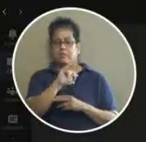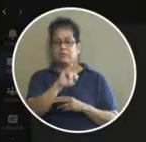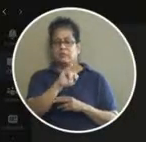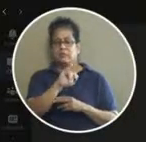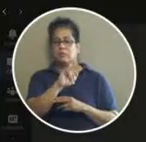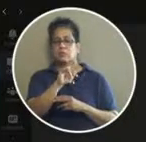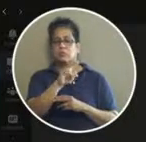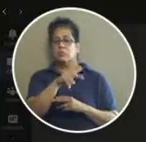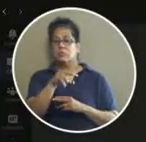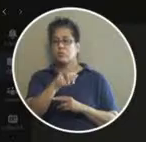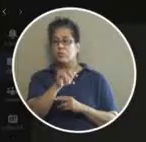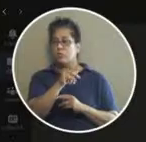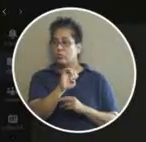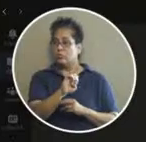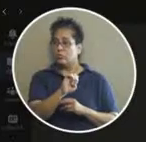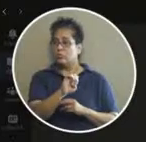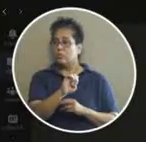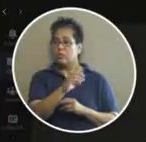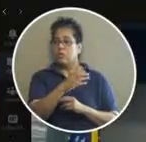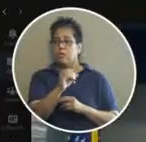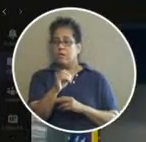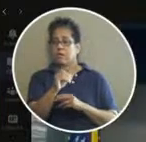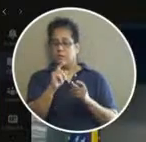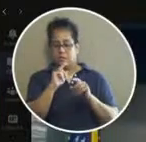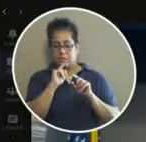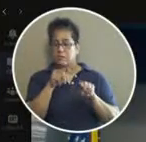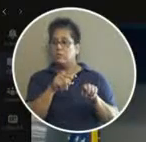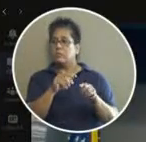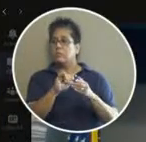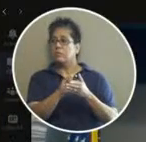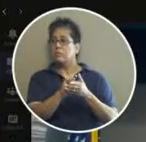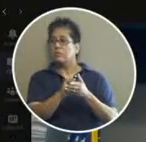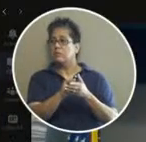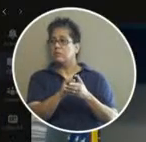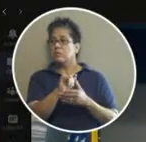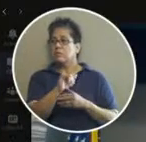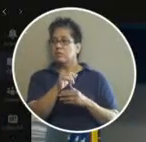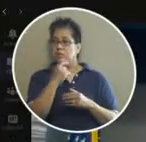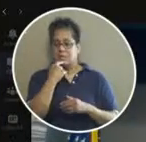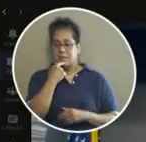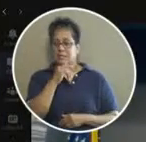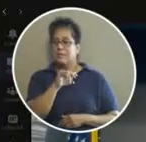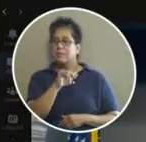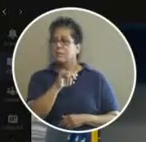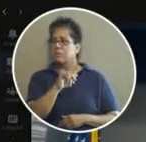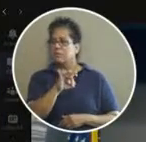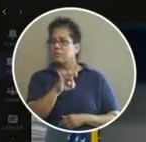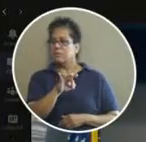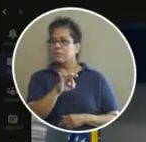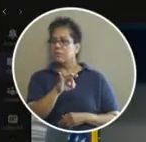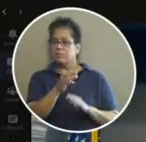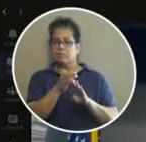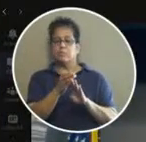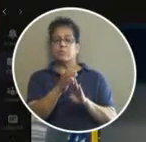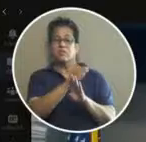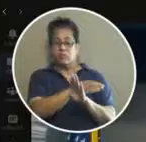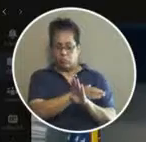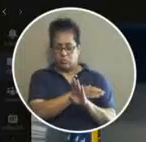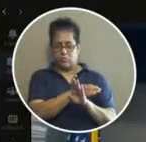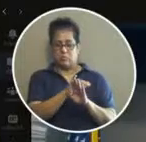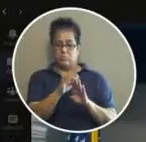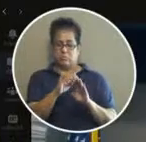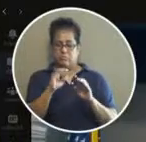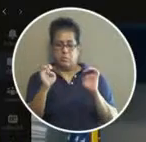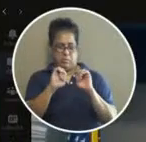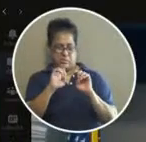junio 22. En el caso de las órdenes de desalojo como tal, a menos que hayan sido emitidas previamente, antes de que las